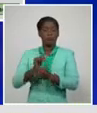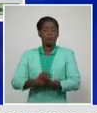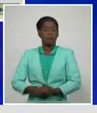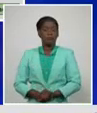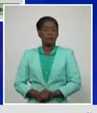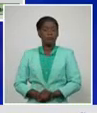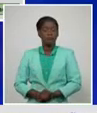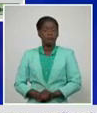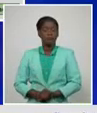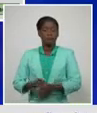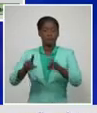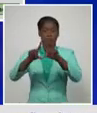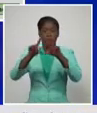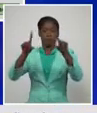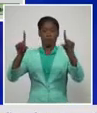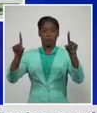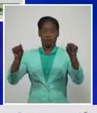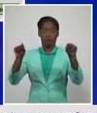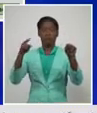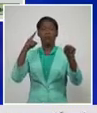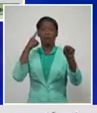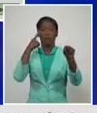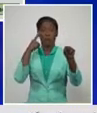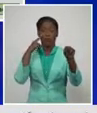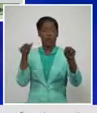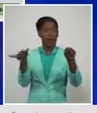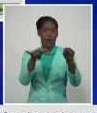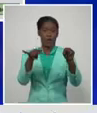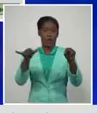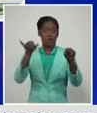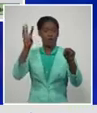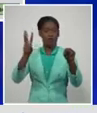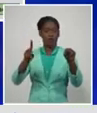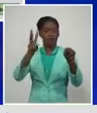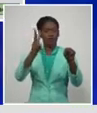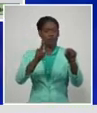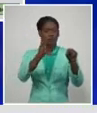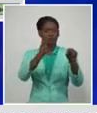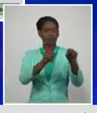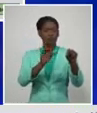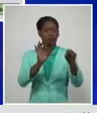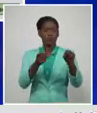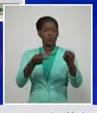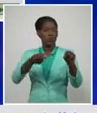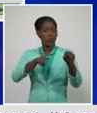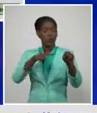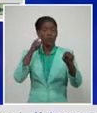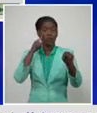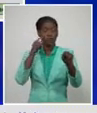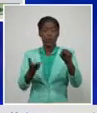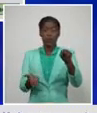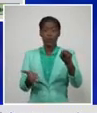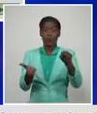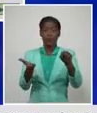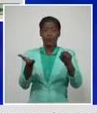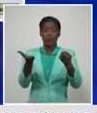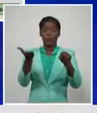Cuba también incrementa su tasa en el día de ayer, en los últimos 15 días,